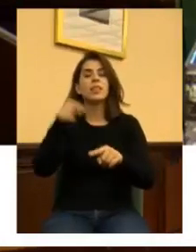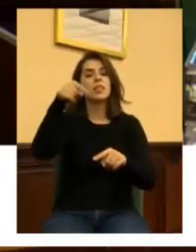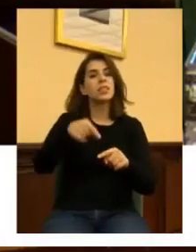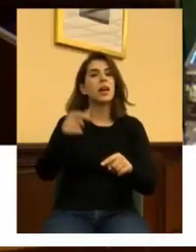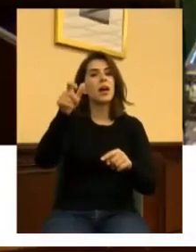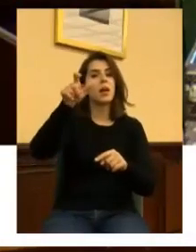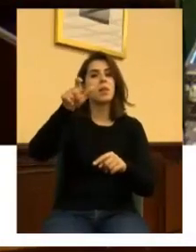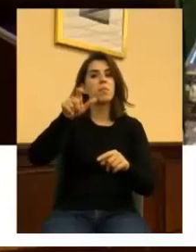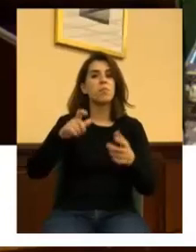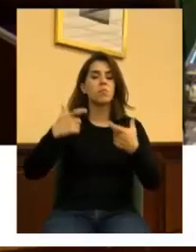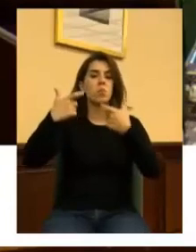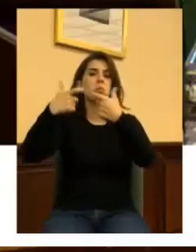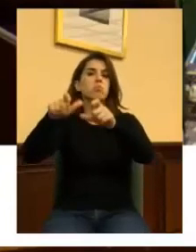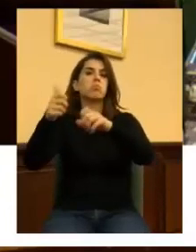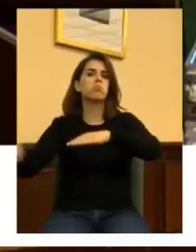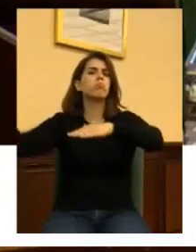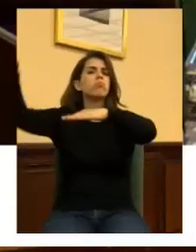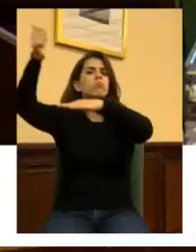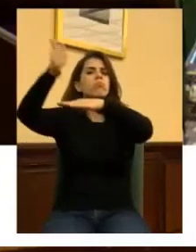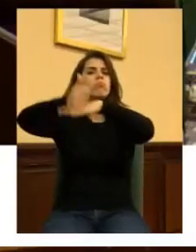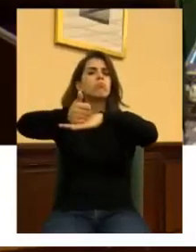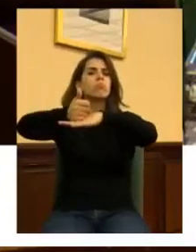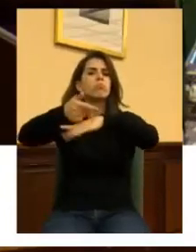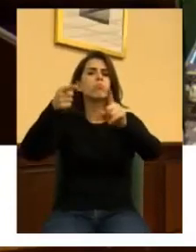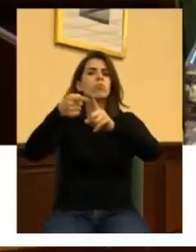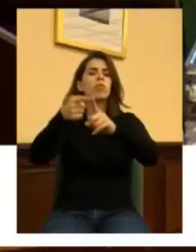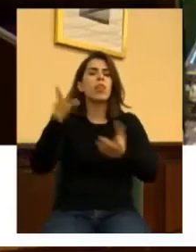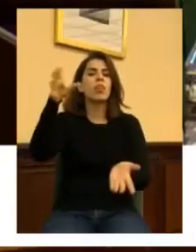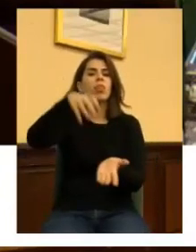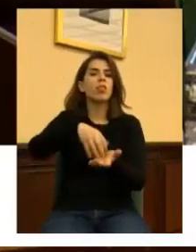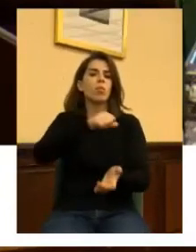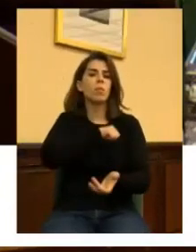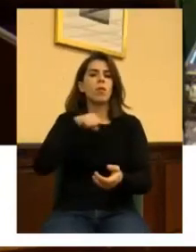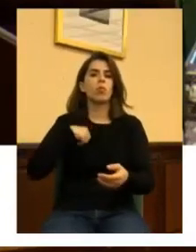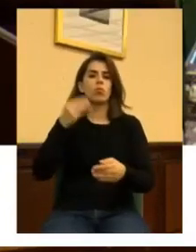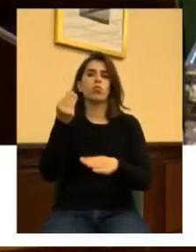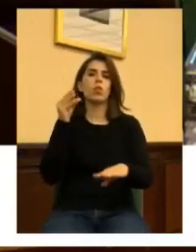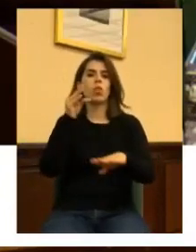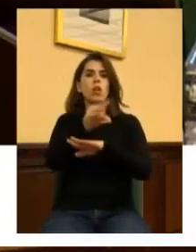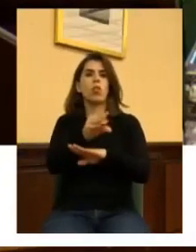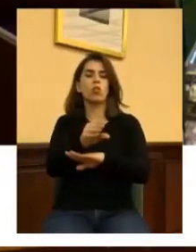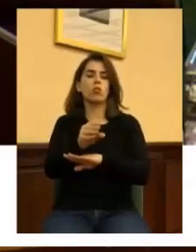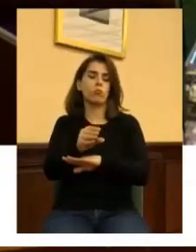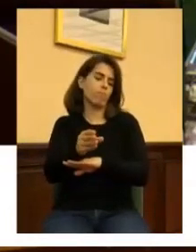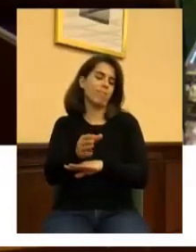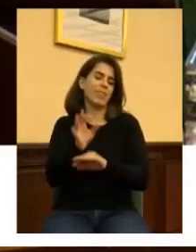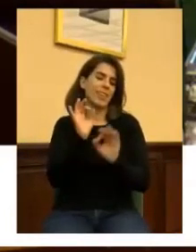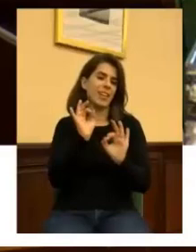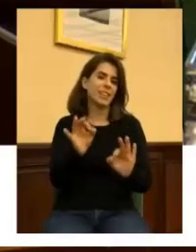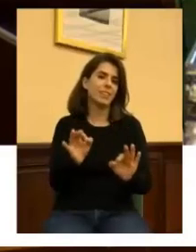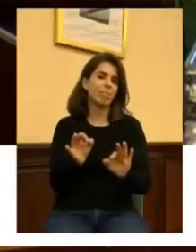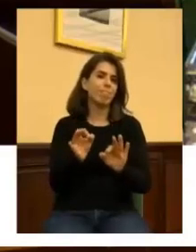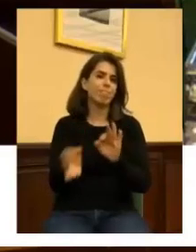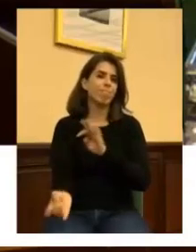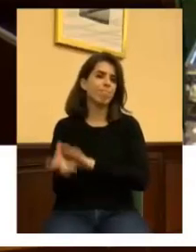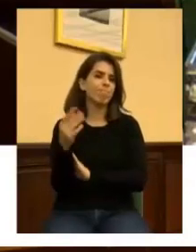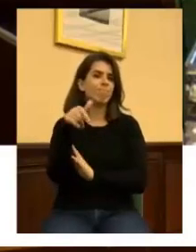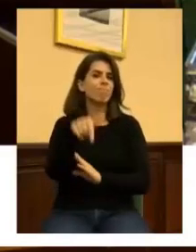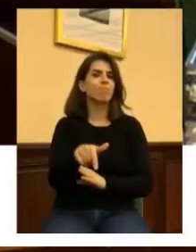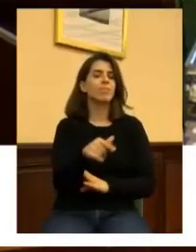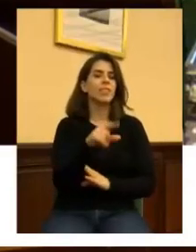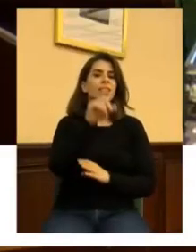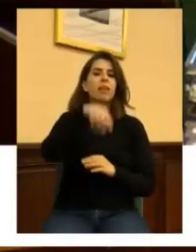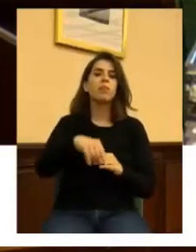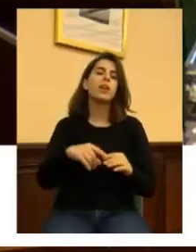los centros privados subvencionados. Para ello, arman una campaña de ruido sobre